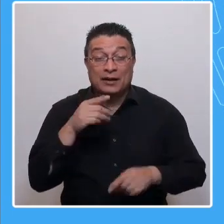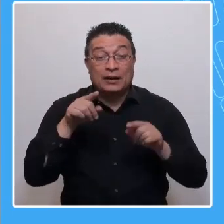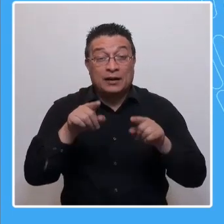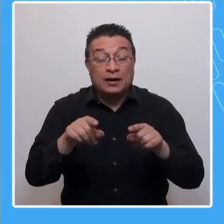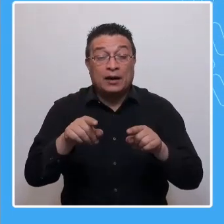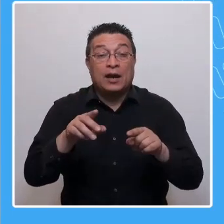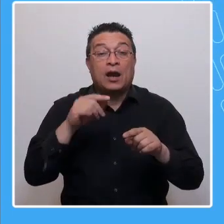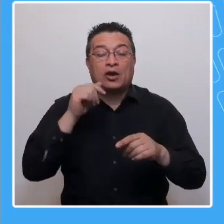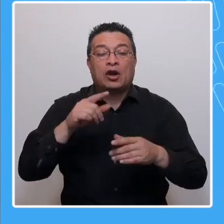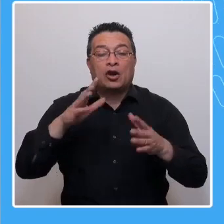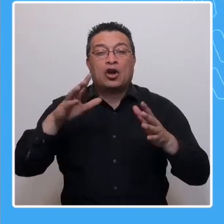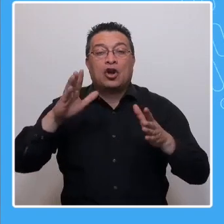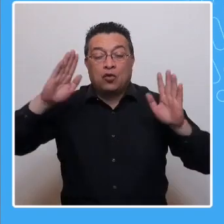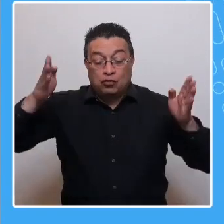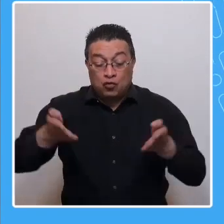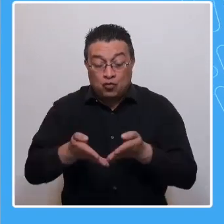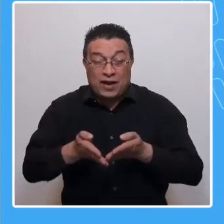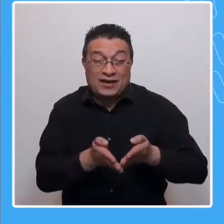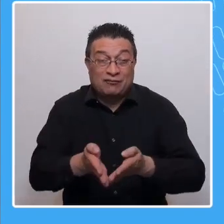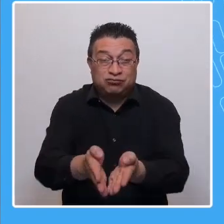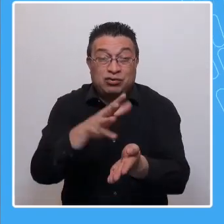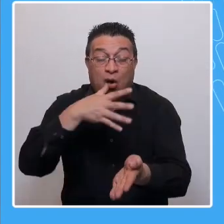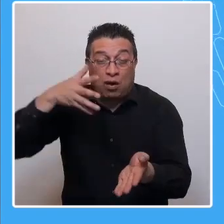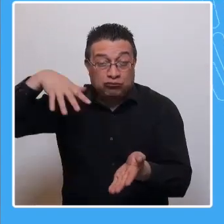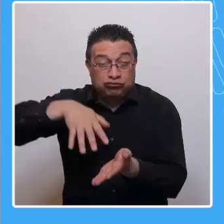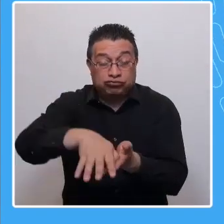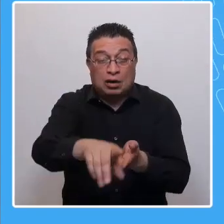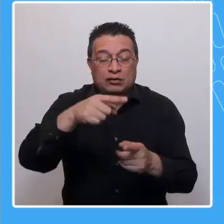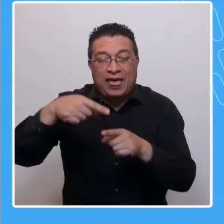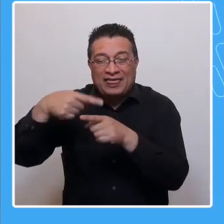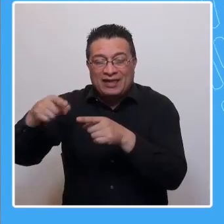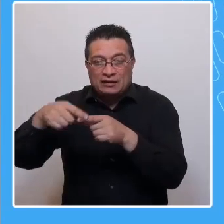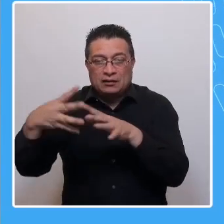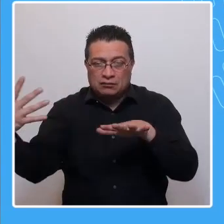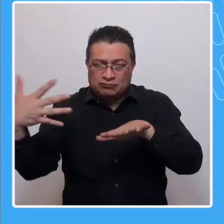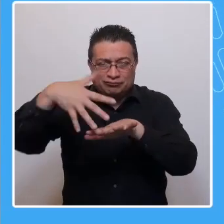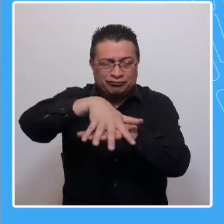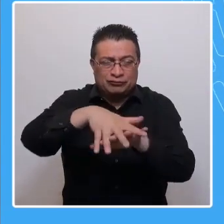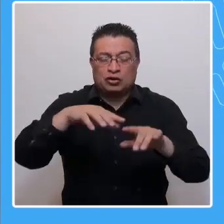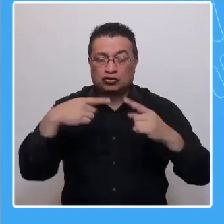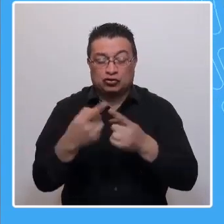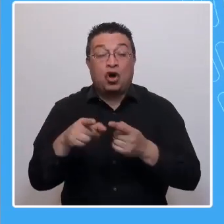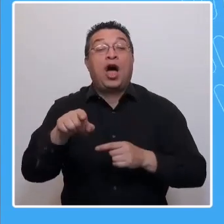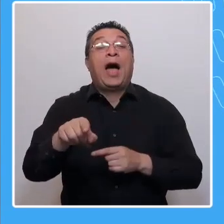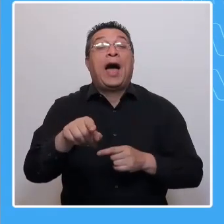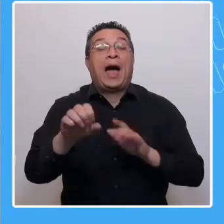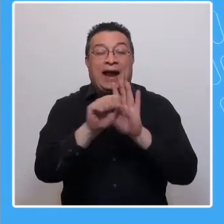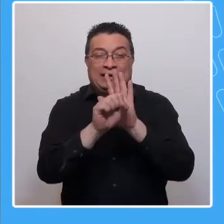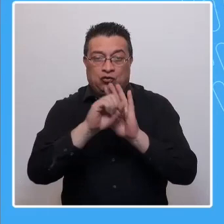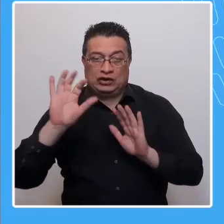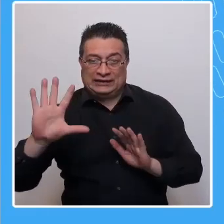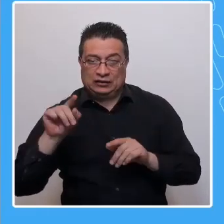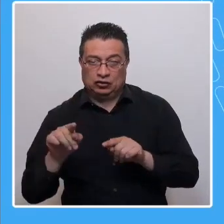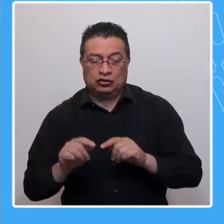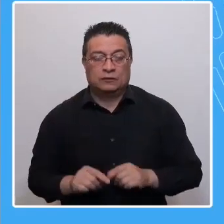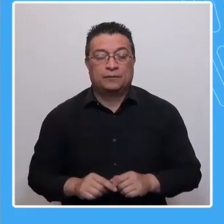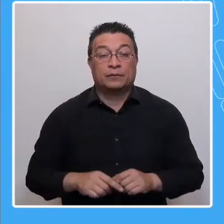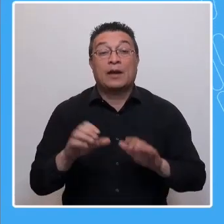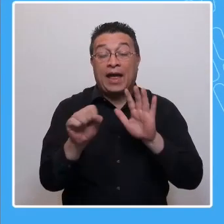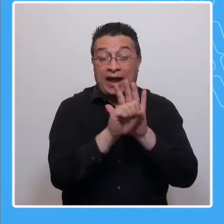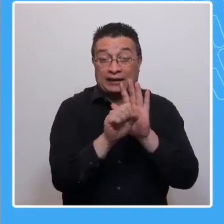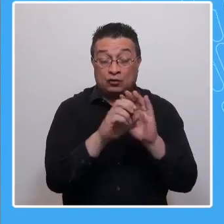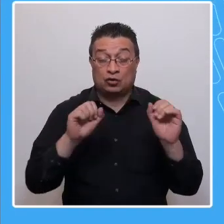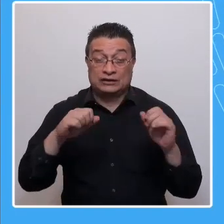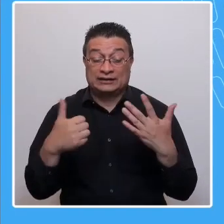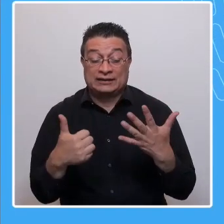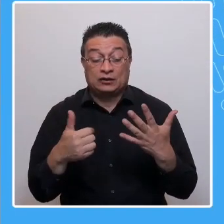de cuencas y sus distintas integraciones en el artículo 5º. En el artículo